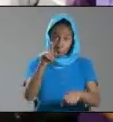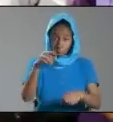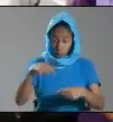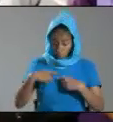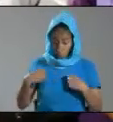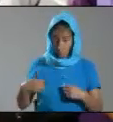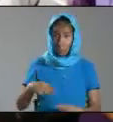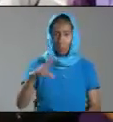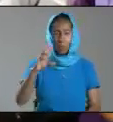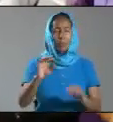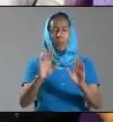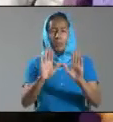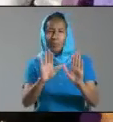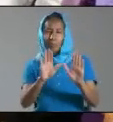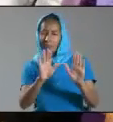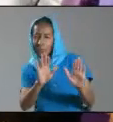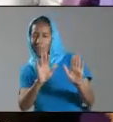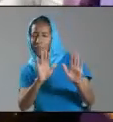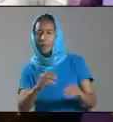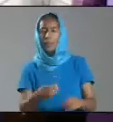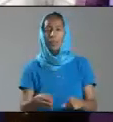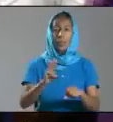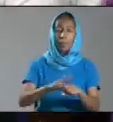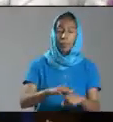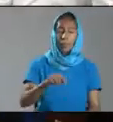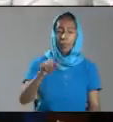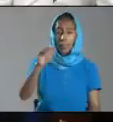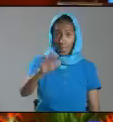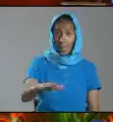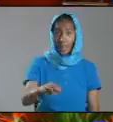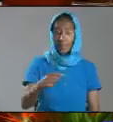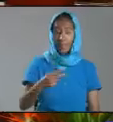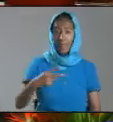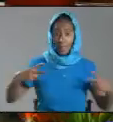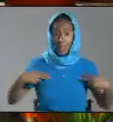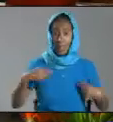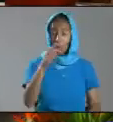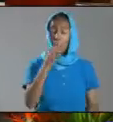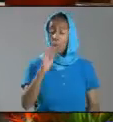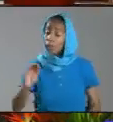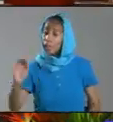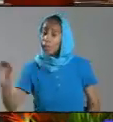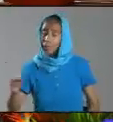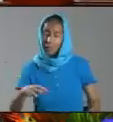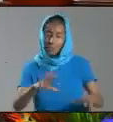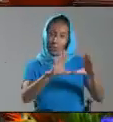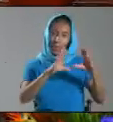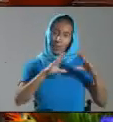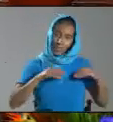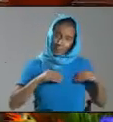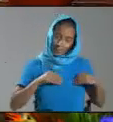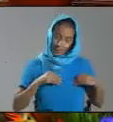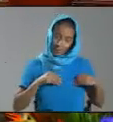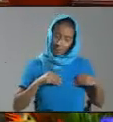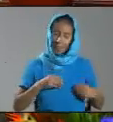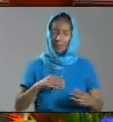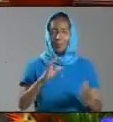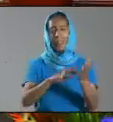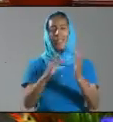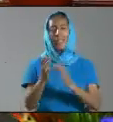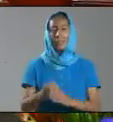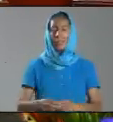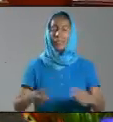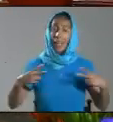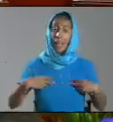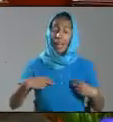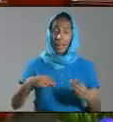No se resista más. Aquí hay un niño recibiendo al Señor Jesús. Véngase, hay salvación para usted, para su casa.